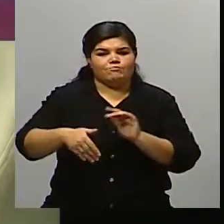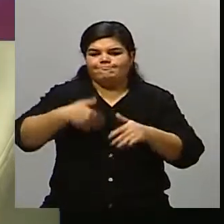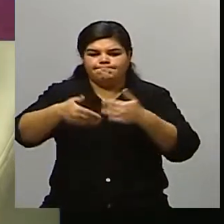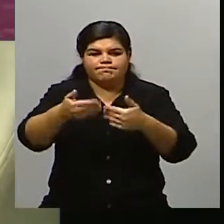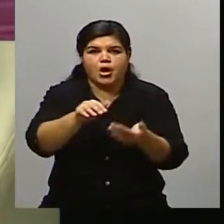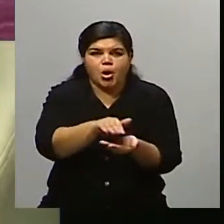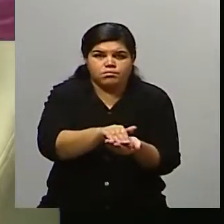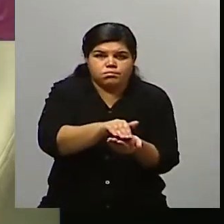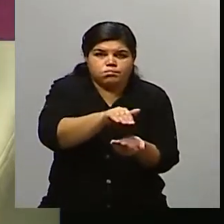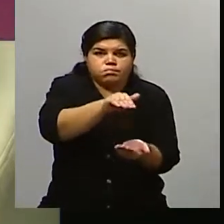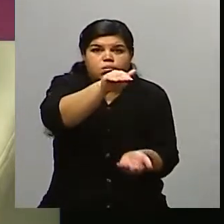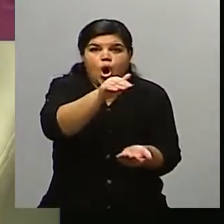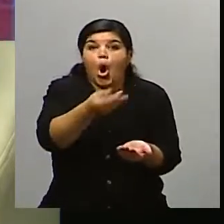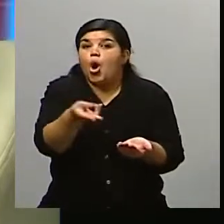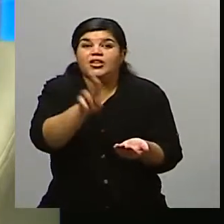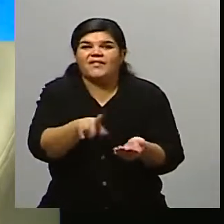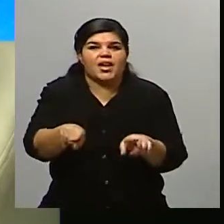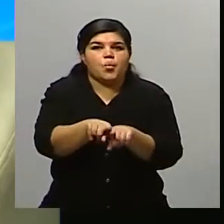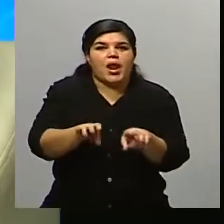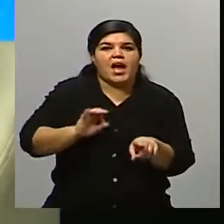para volver a los valores del 2015.